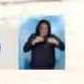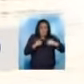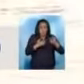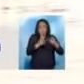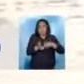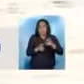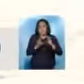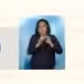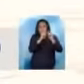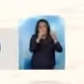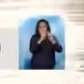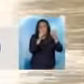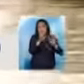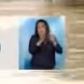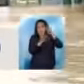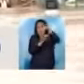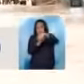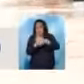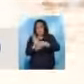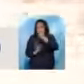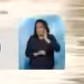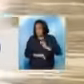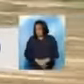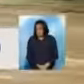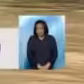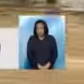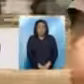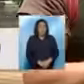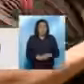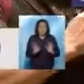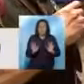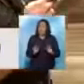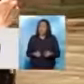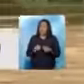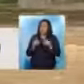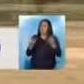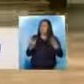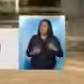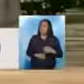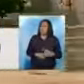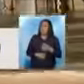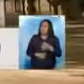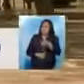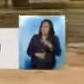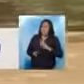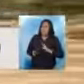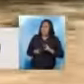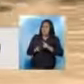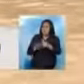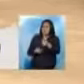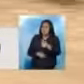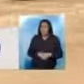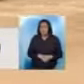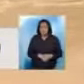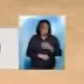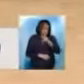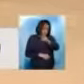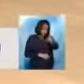han tenido que irse de esta zona. Aarón, ¿a cuántas cuadras del río Piura te encuentras tú? ¿Qué te puedo decir, Lourdes?